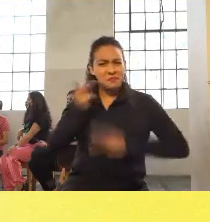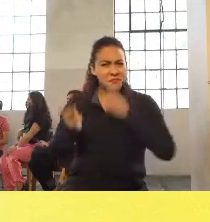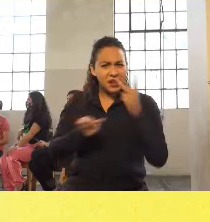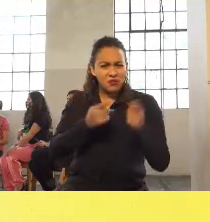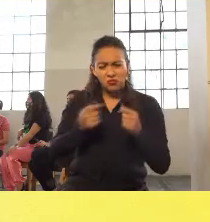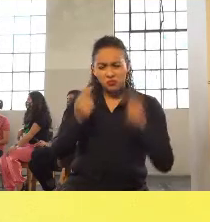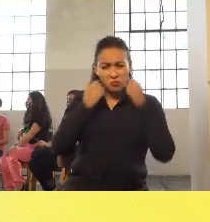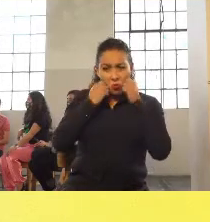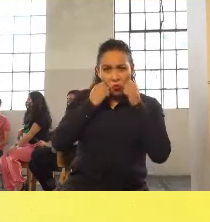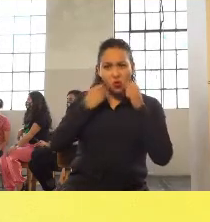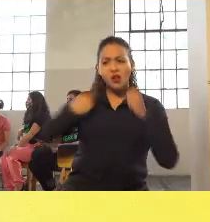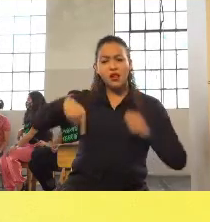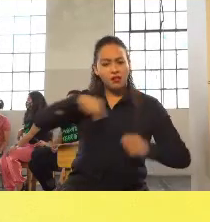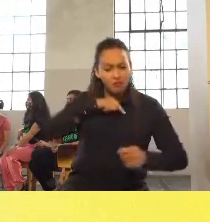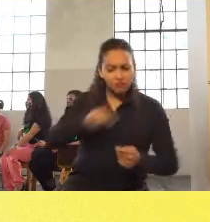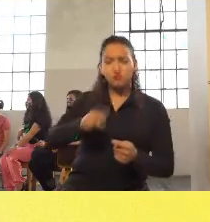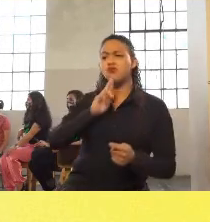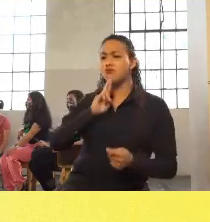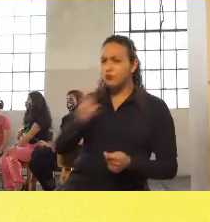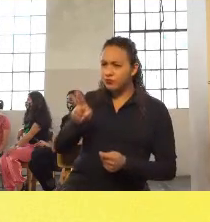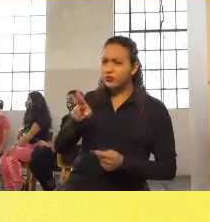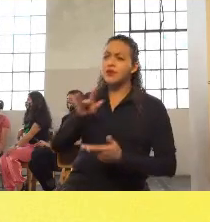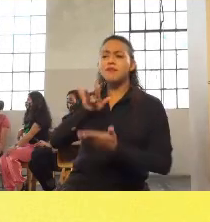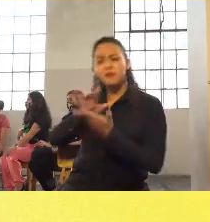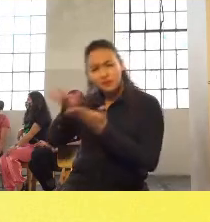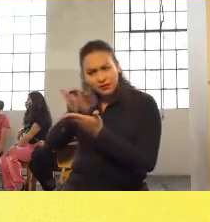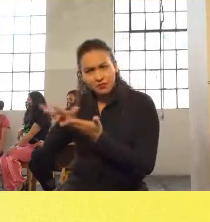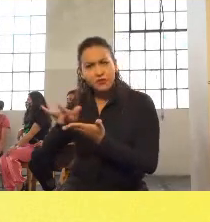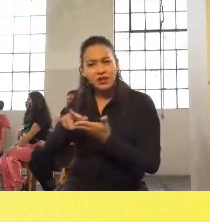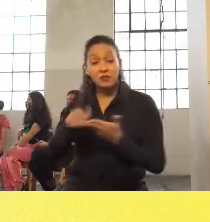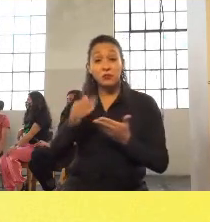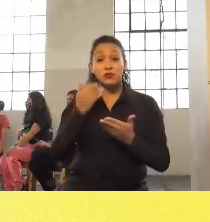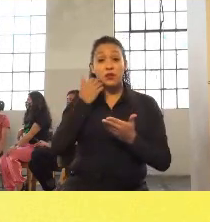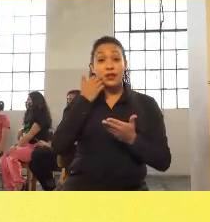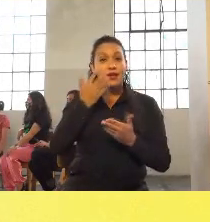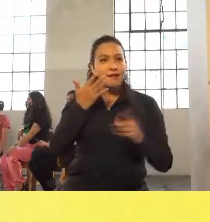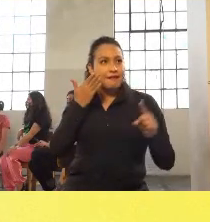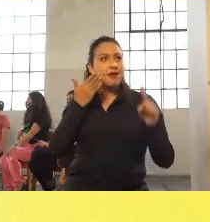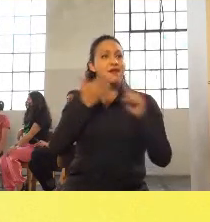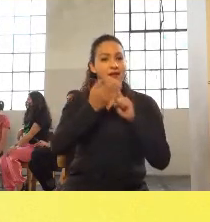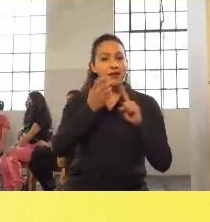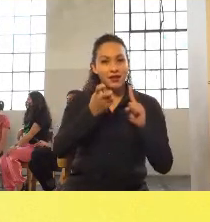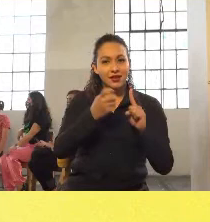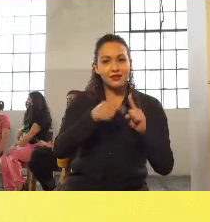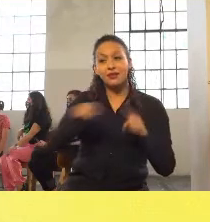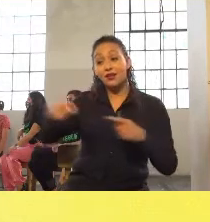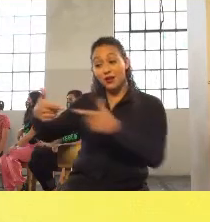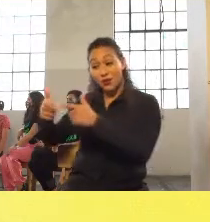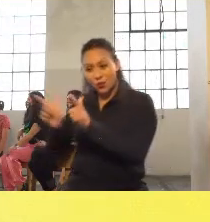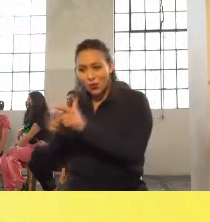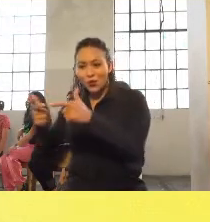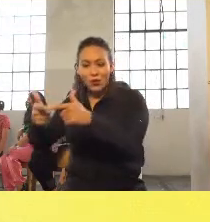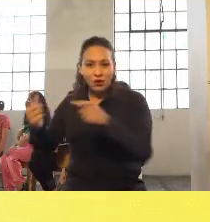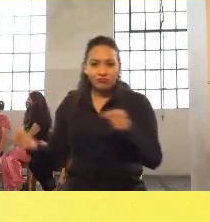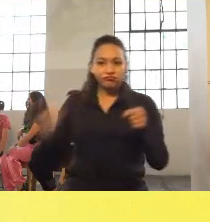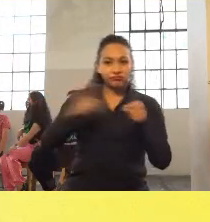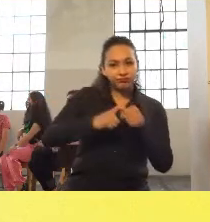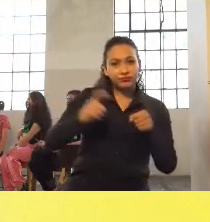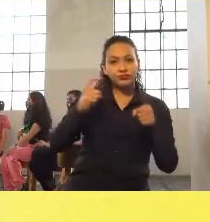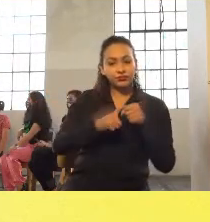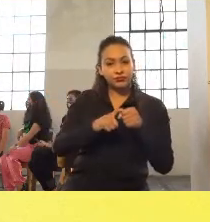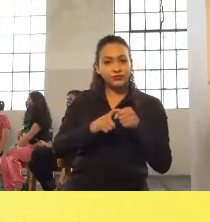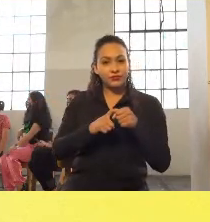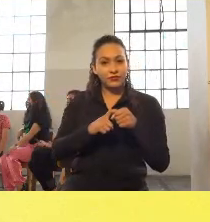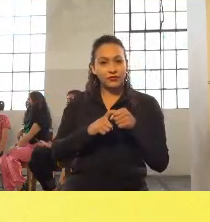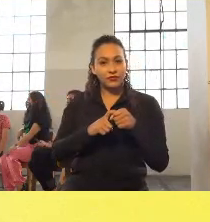Y eso ha pasado con infinidad de temas. De repente, o sea, evidentemente no tomamos a la ligera estas posturas,